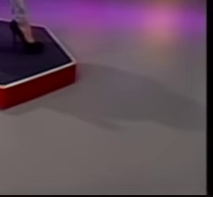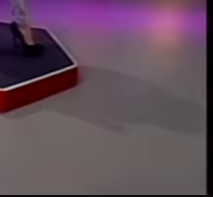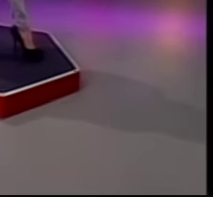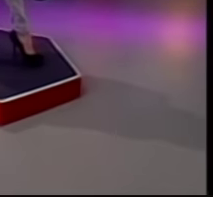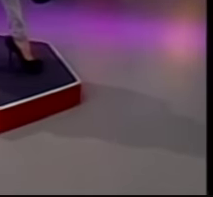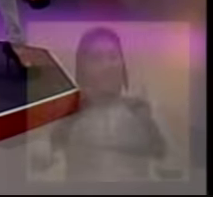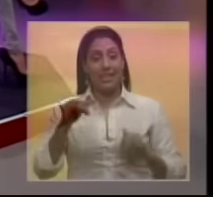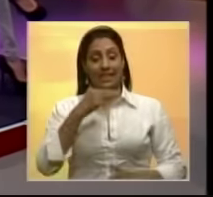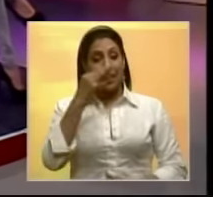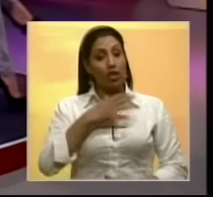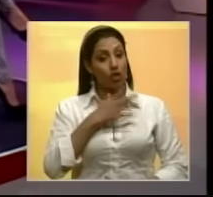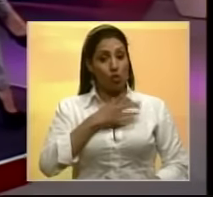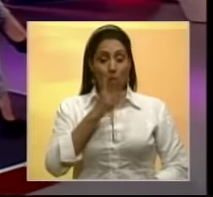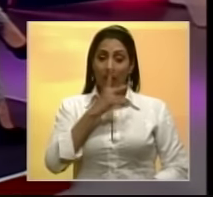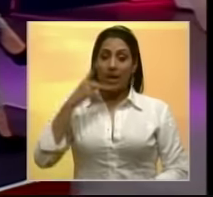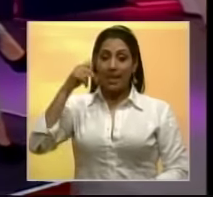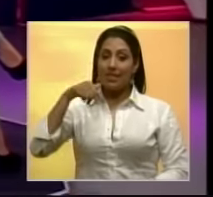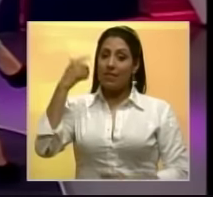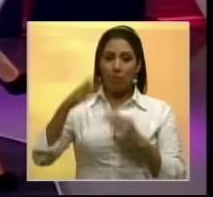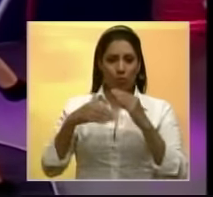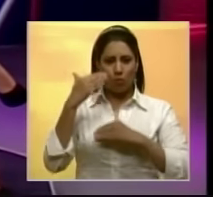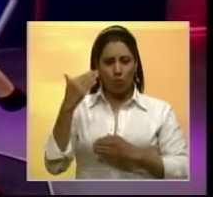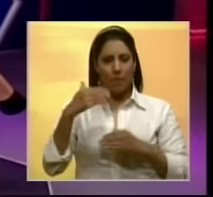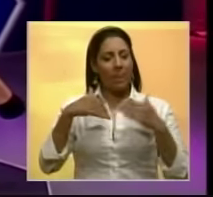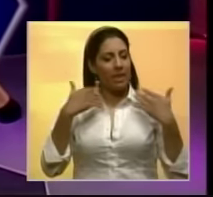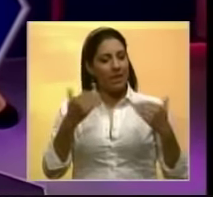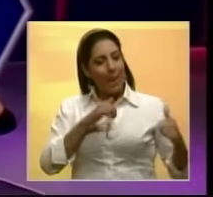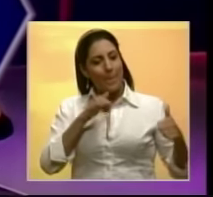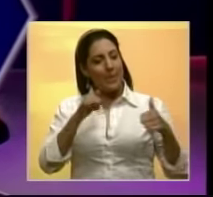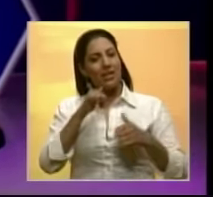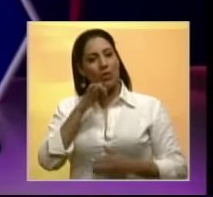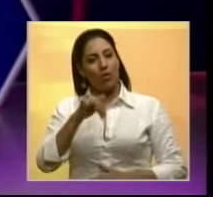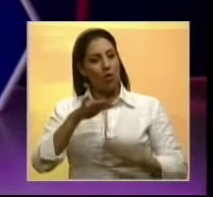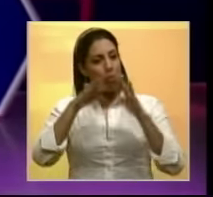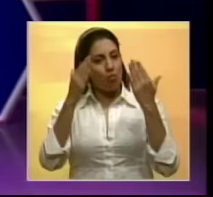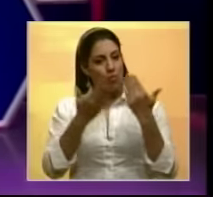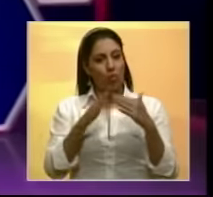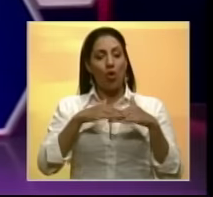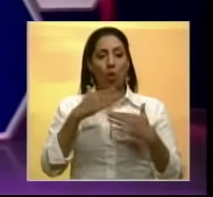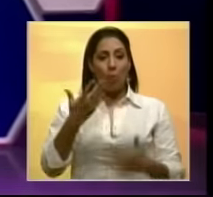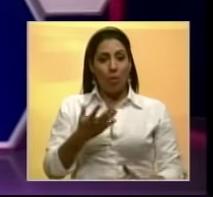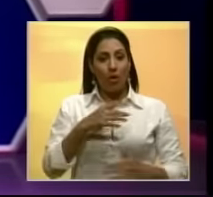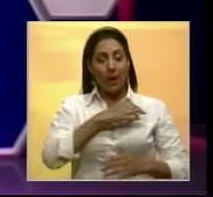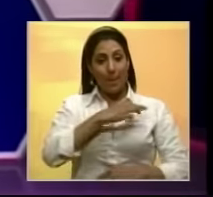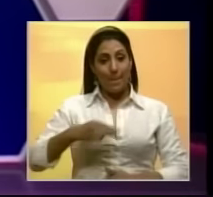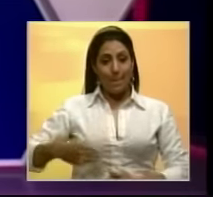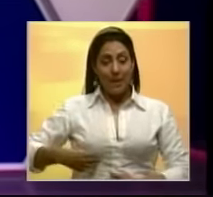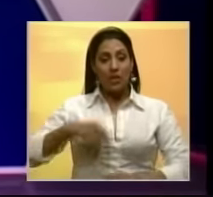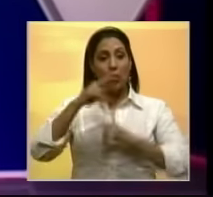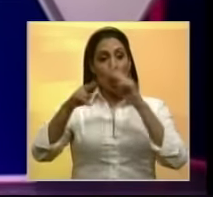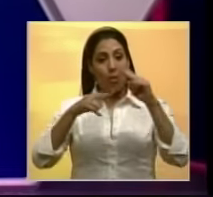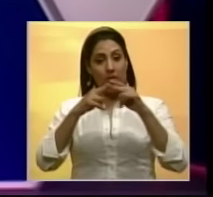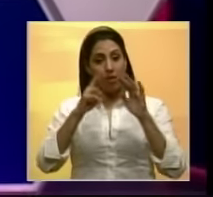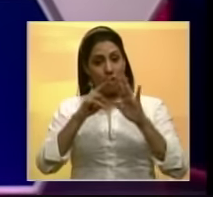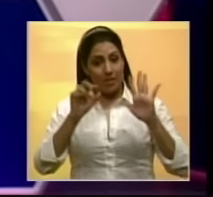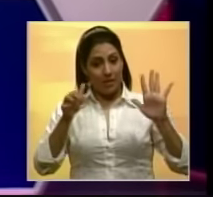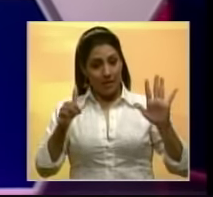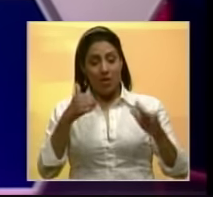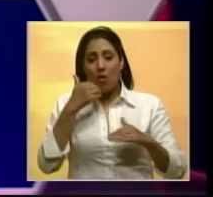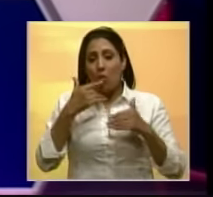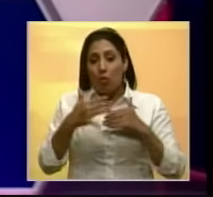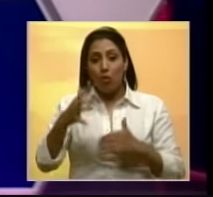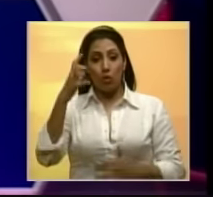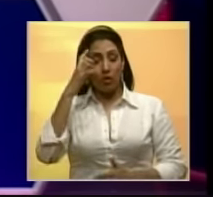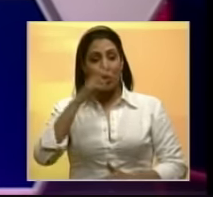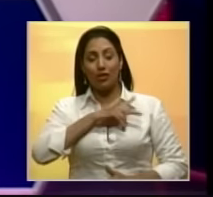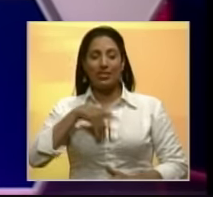Feliz tarde, amigos. Soy Carelis Cuadros y esto es Estrenos y Estrellas. Iniciamos las noticias del mundo del entretenimiento con el Miss Universo 2016. Ya faltan pocos